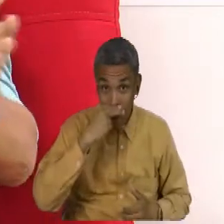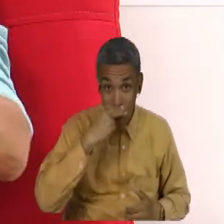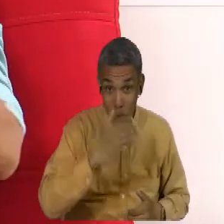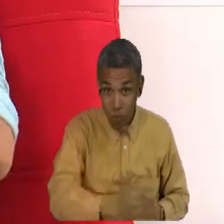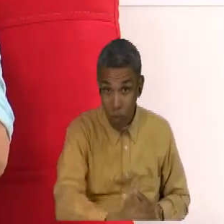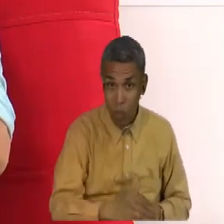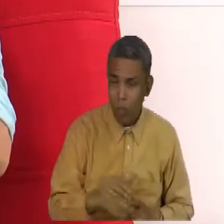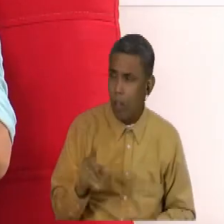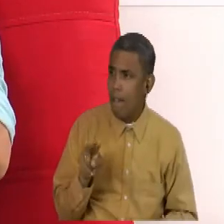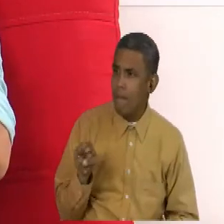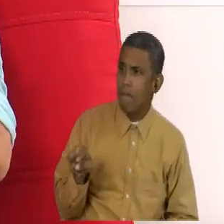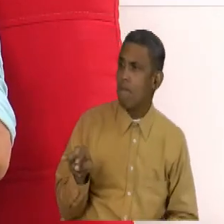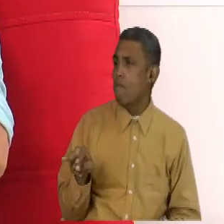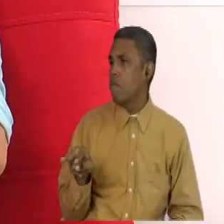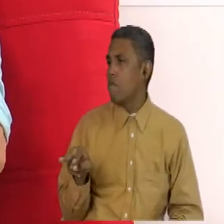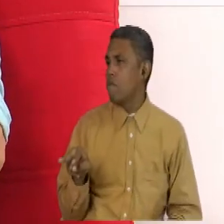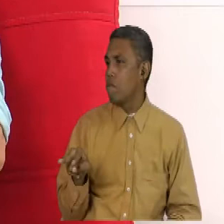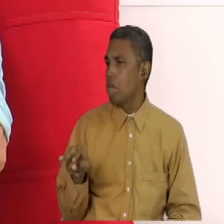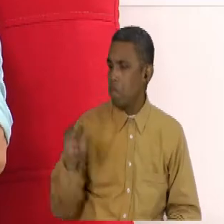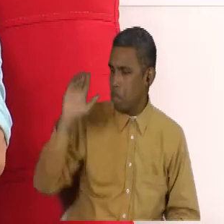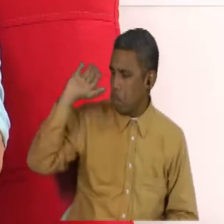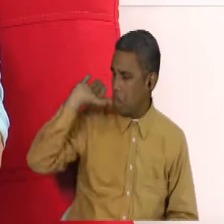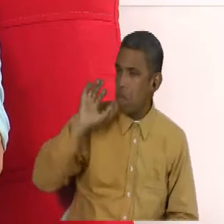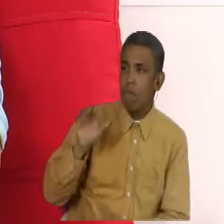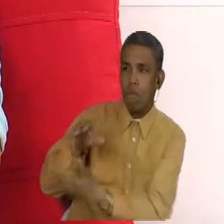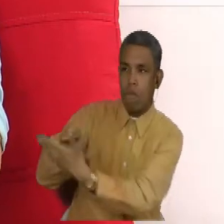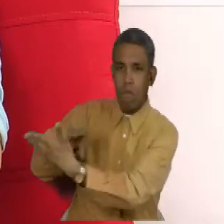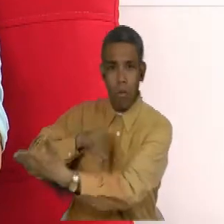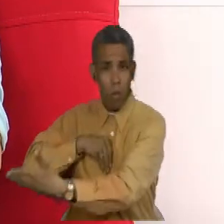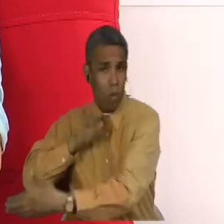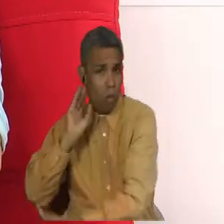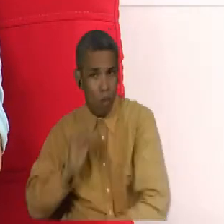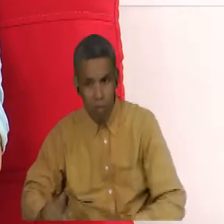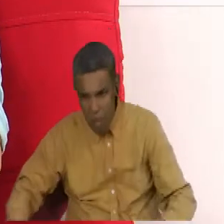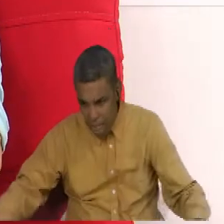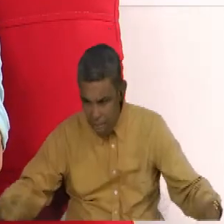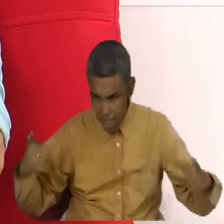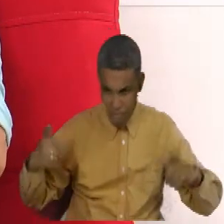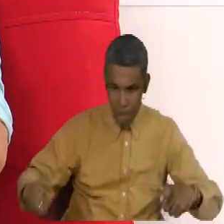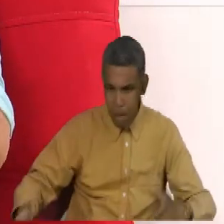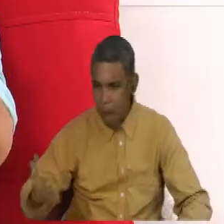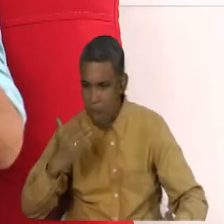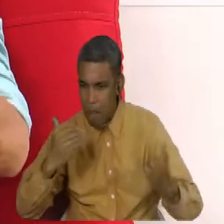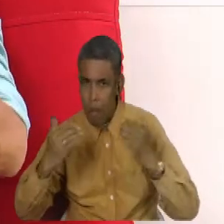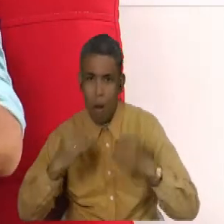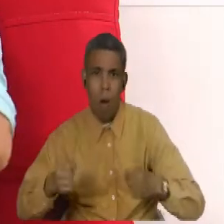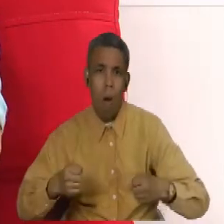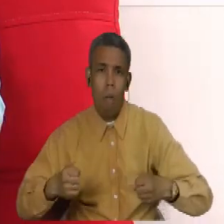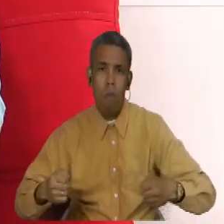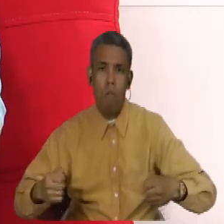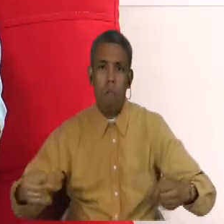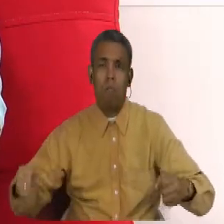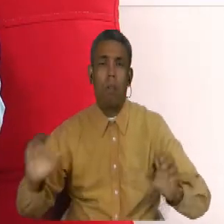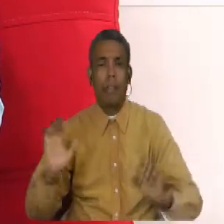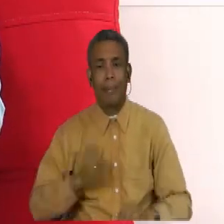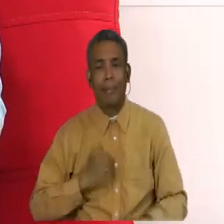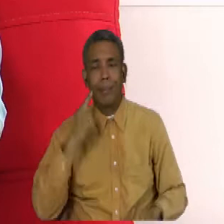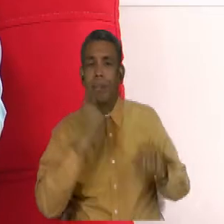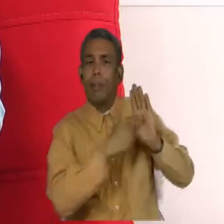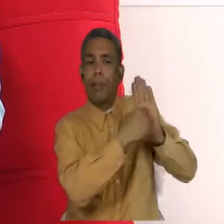niño ve es lo que aprende. Y nosotros somos los primeros educadores de nuestros hijos. Sí, y lo que nosotros hagamos, ellos lo van